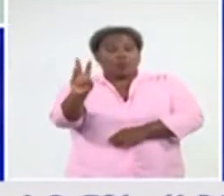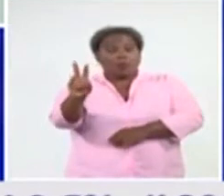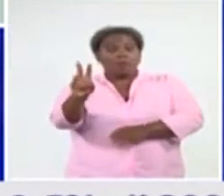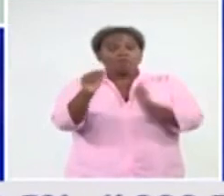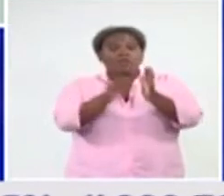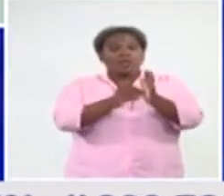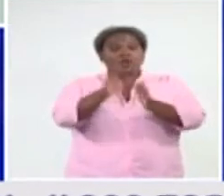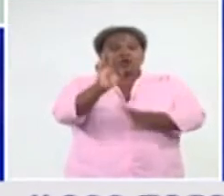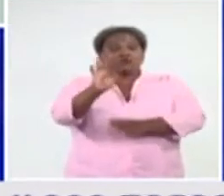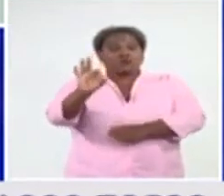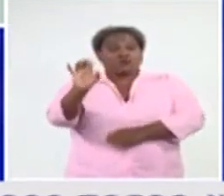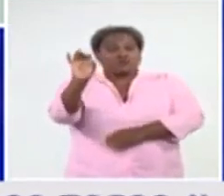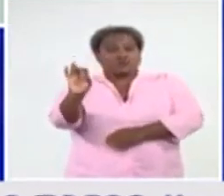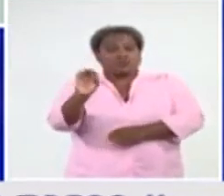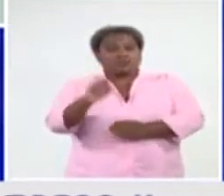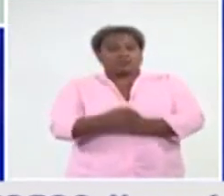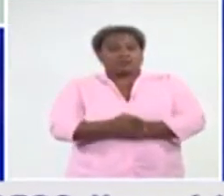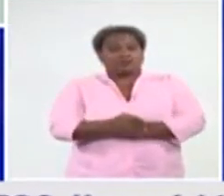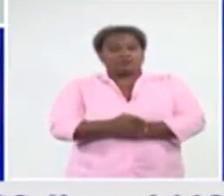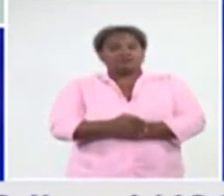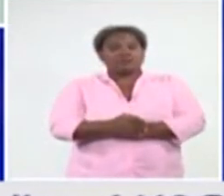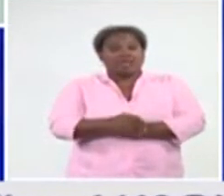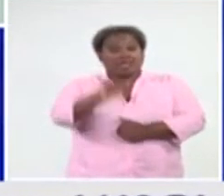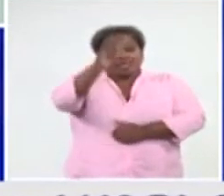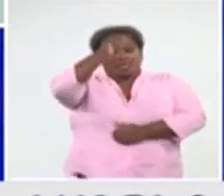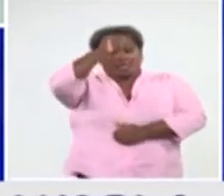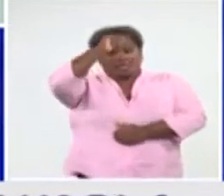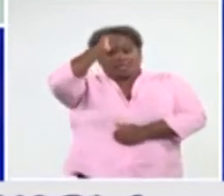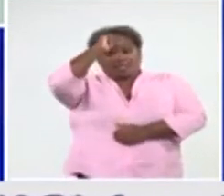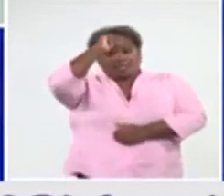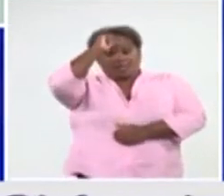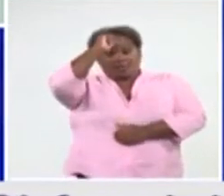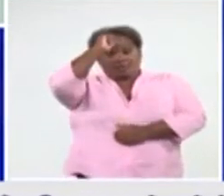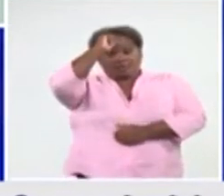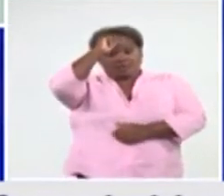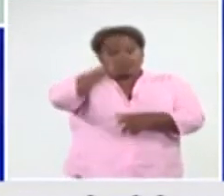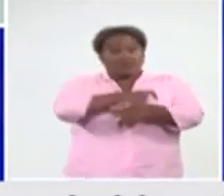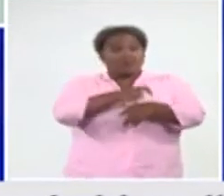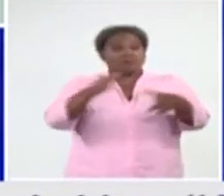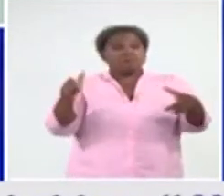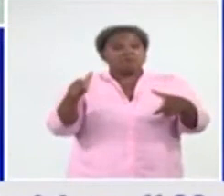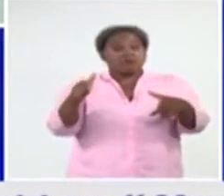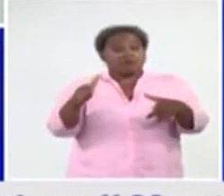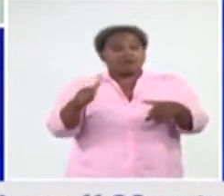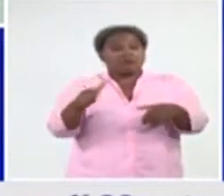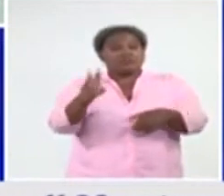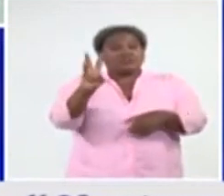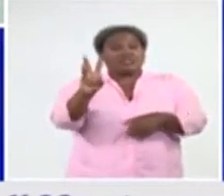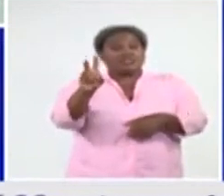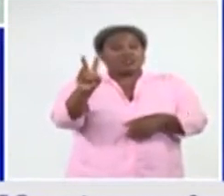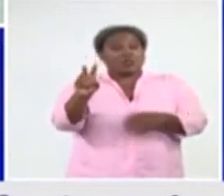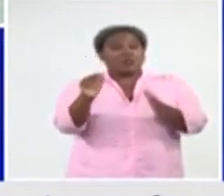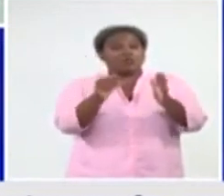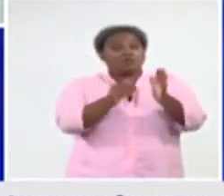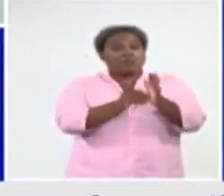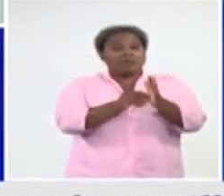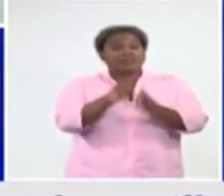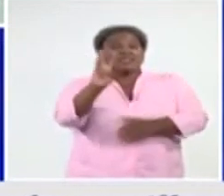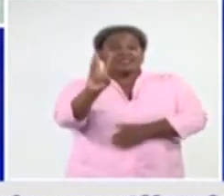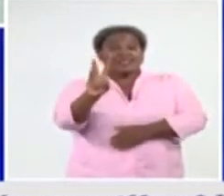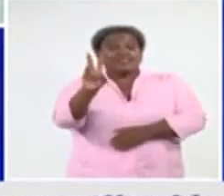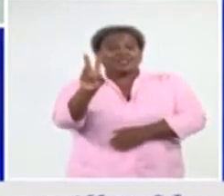632.887. La India, el mayor número, casi 32 millones